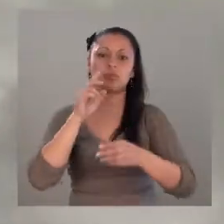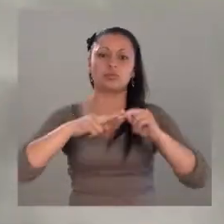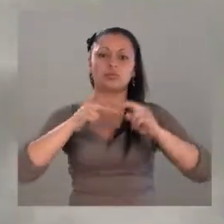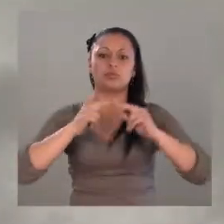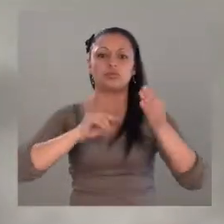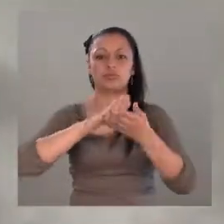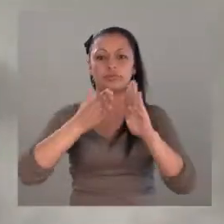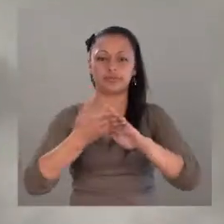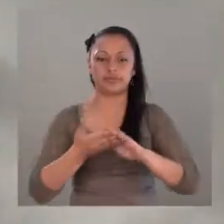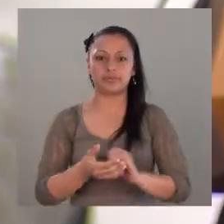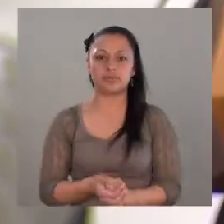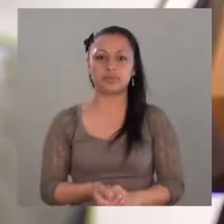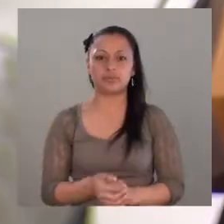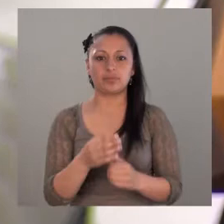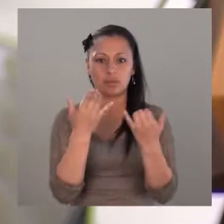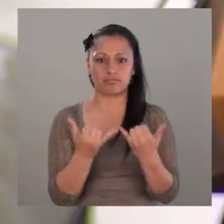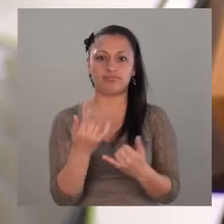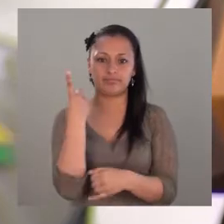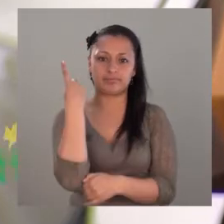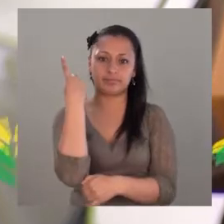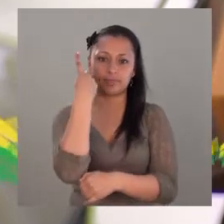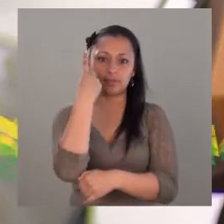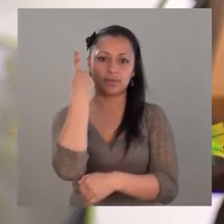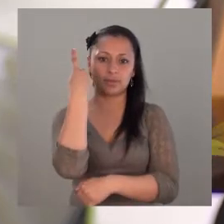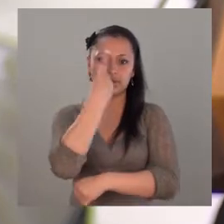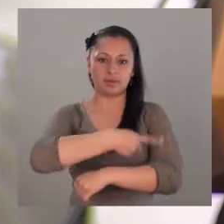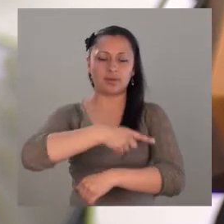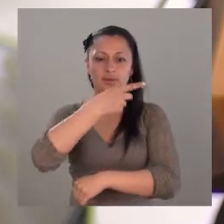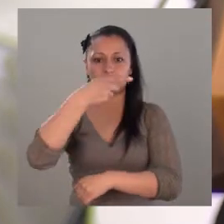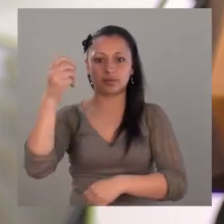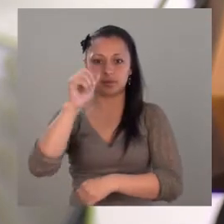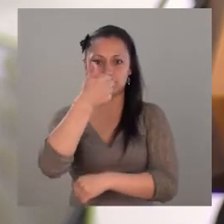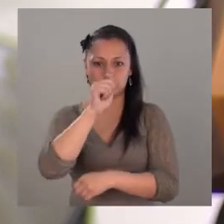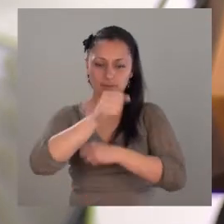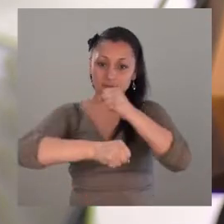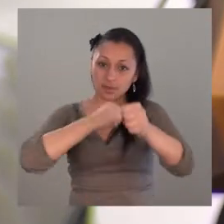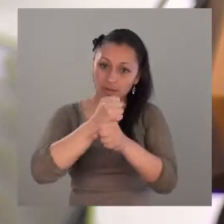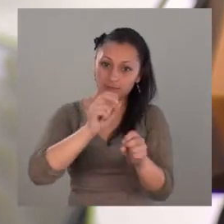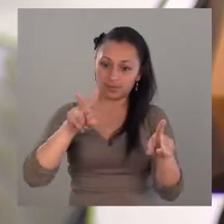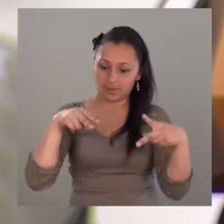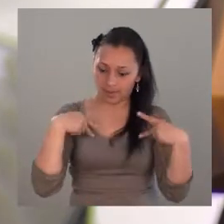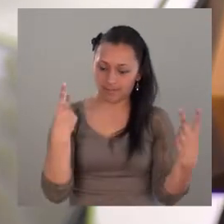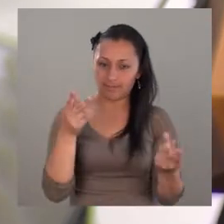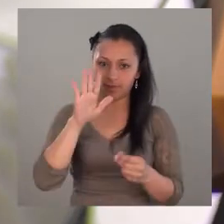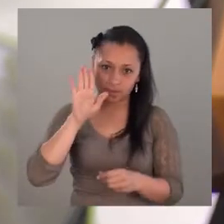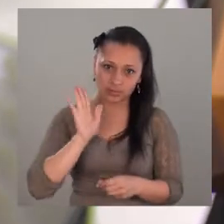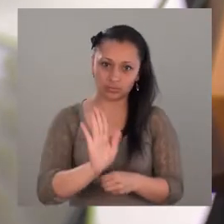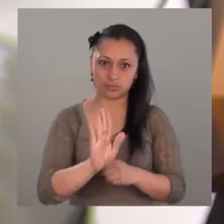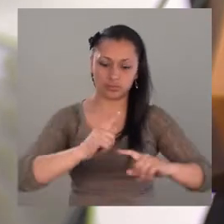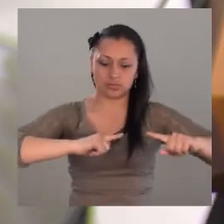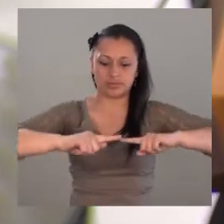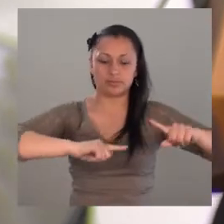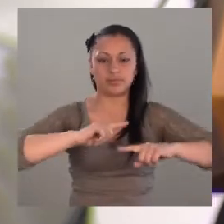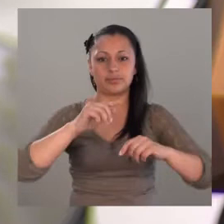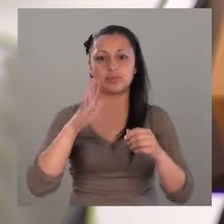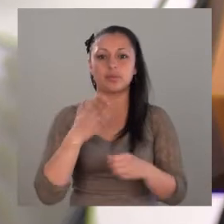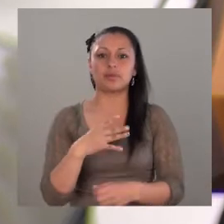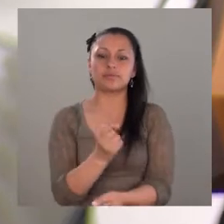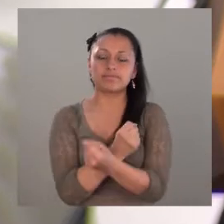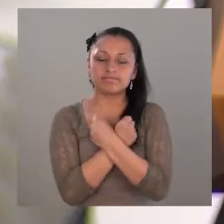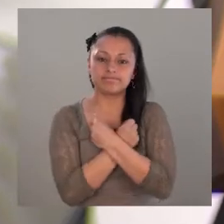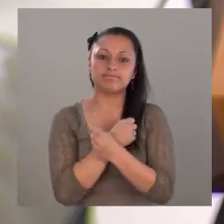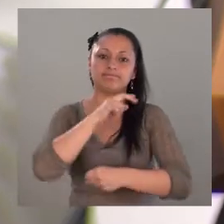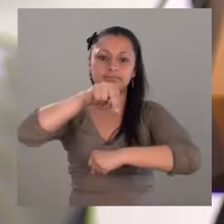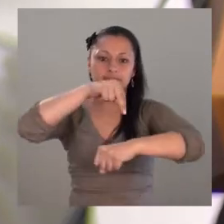Paz. En el día del aniversario 110 de vida administrativa de nuestro amado